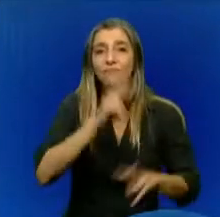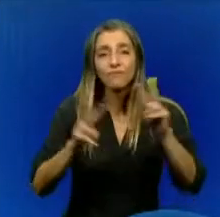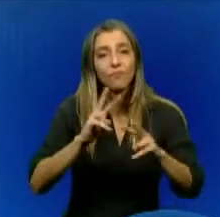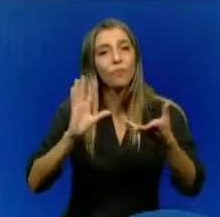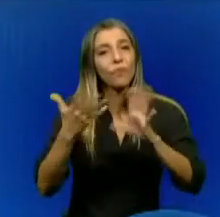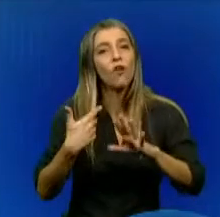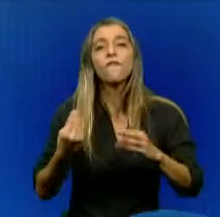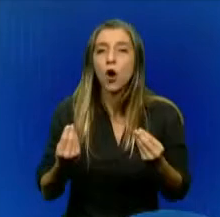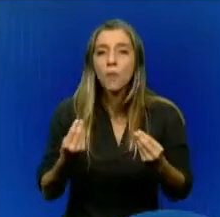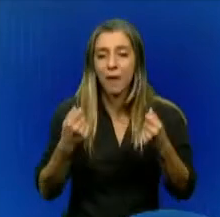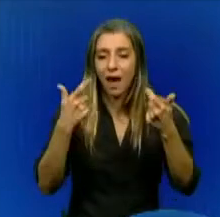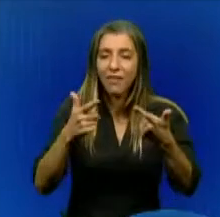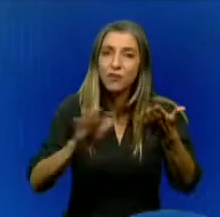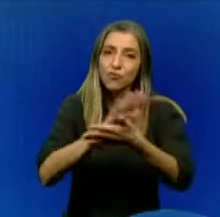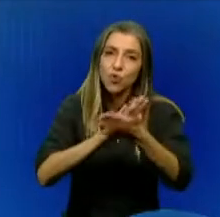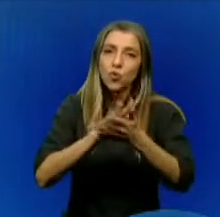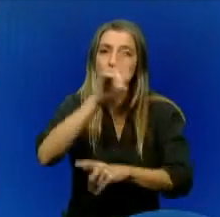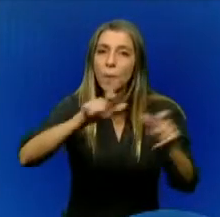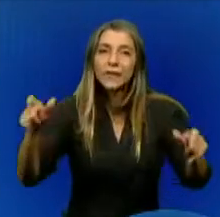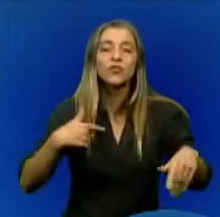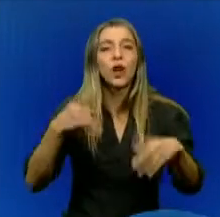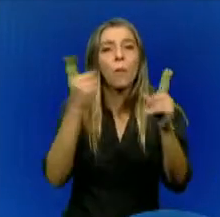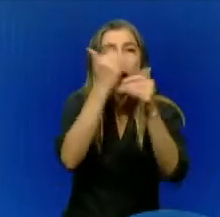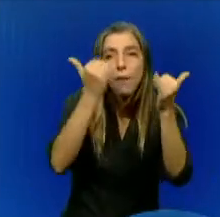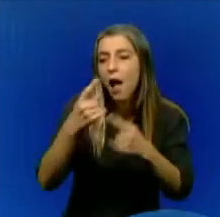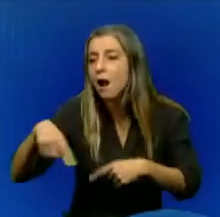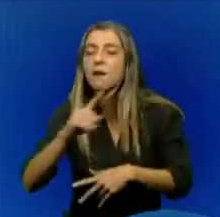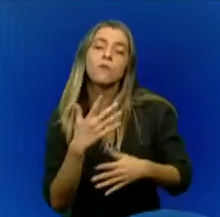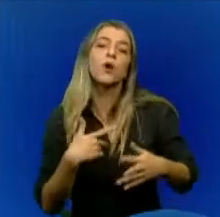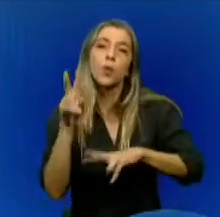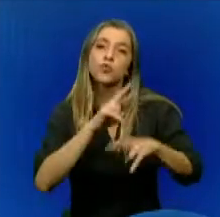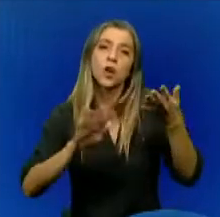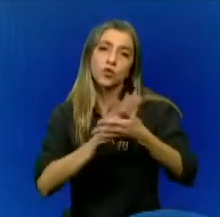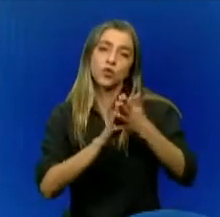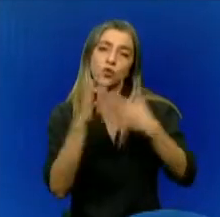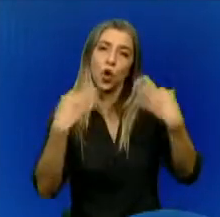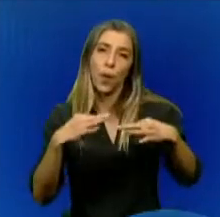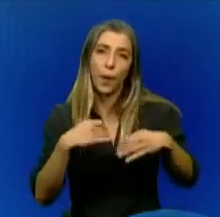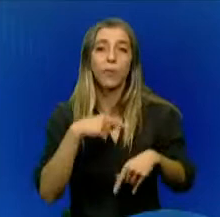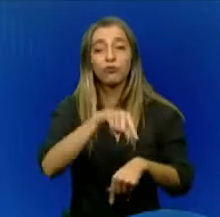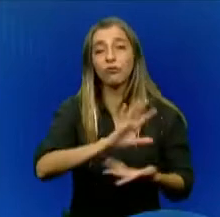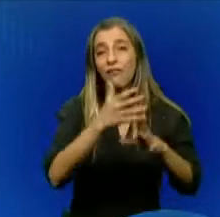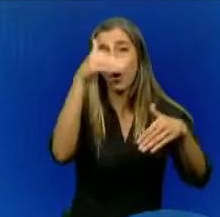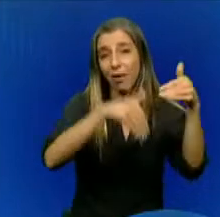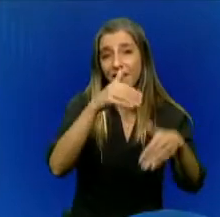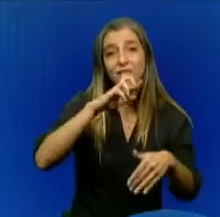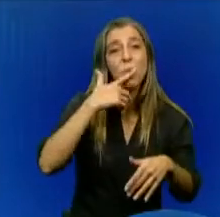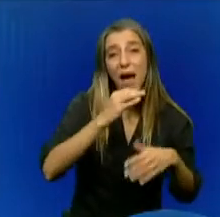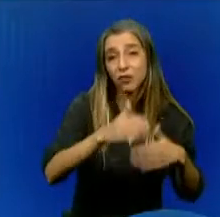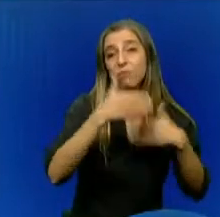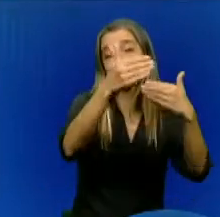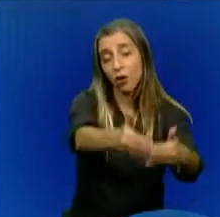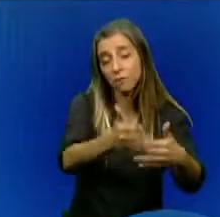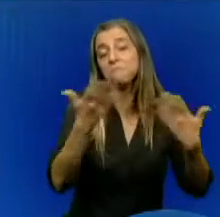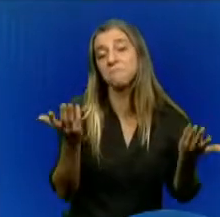los problemas de la gente. La prórroga de las PASO nos permitirá ir a la votación con más argentinos y argentinas vacunados. Adelanto